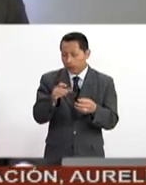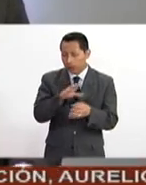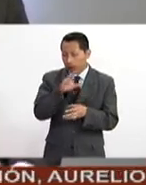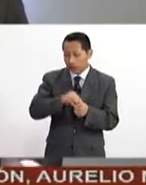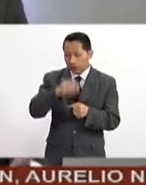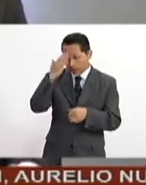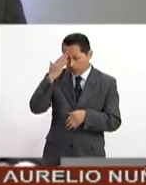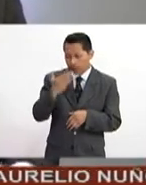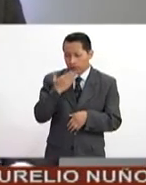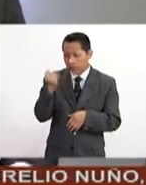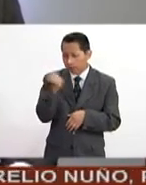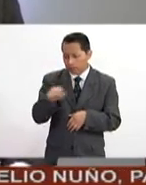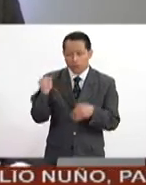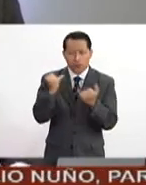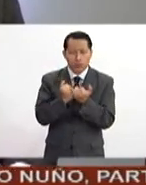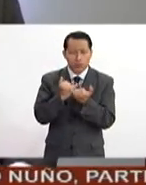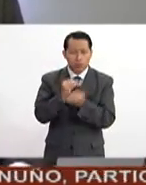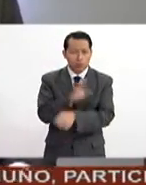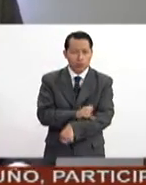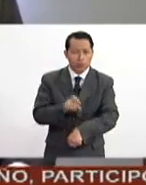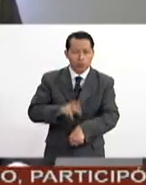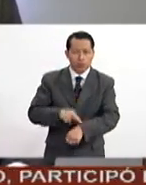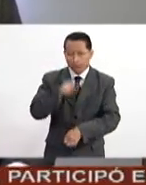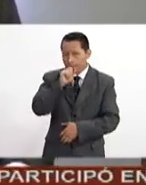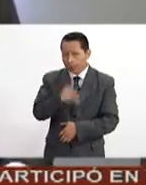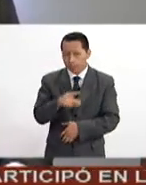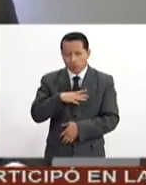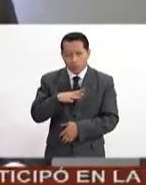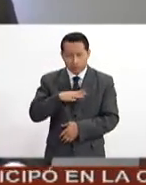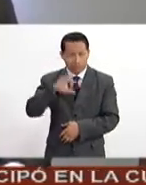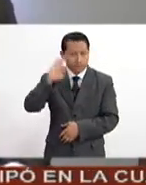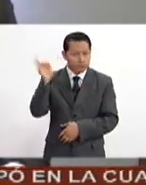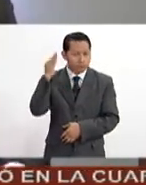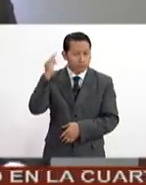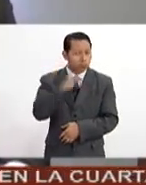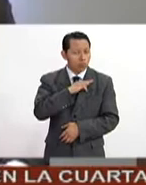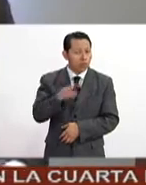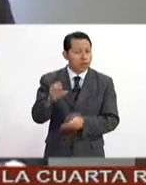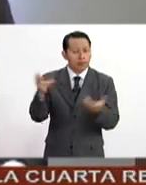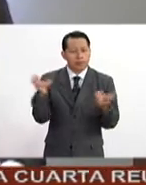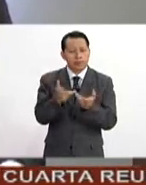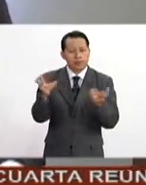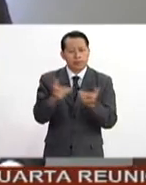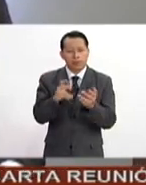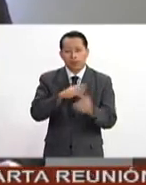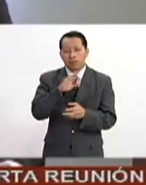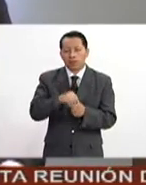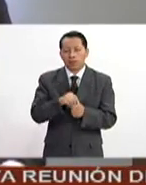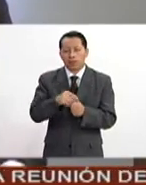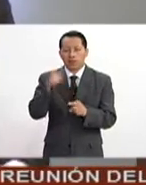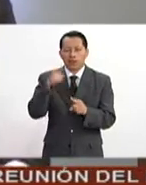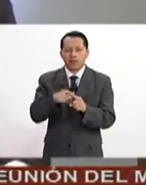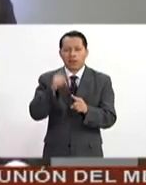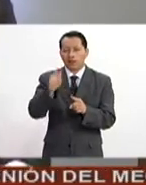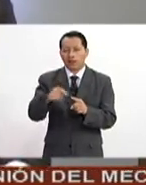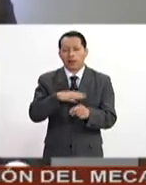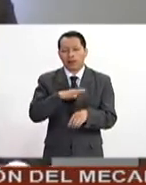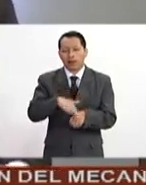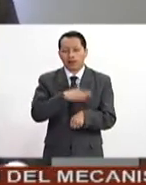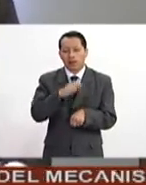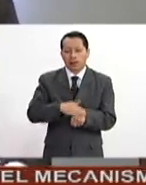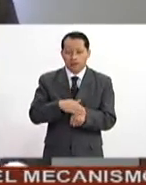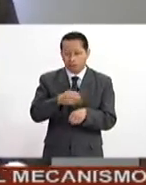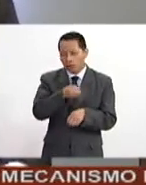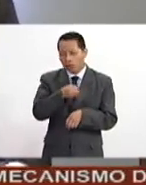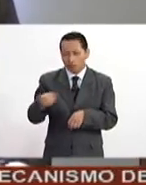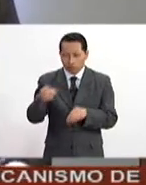competencias y bajo la coordinación en un esquema federal podamos desarrollar la calificación, organización